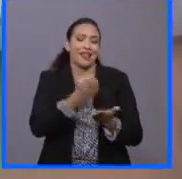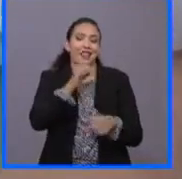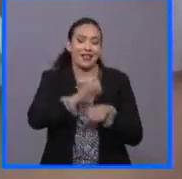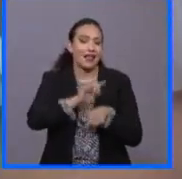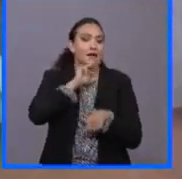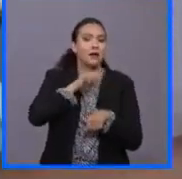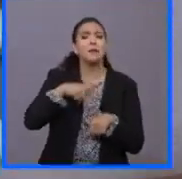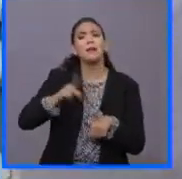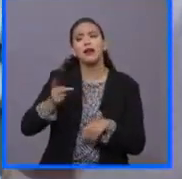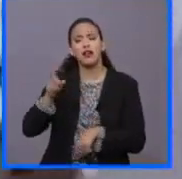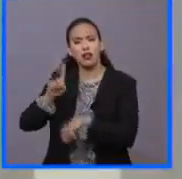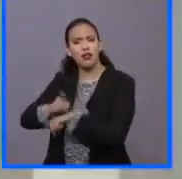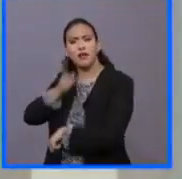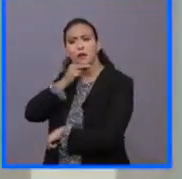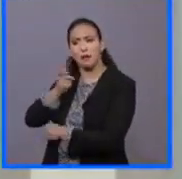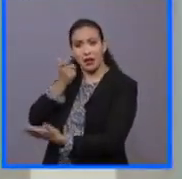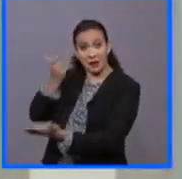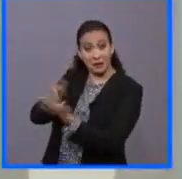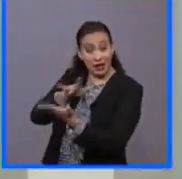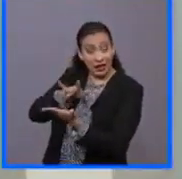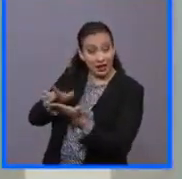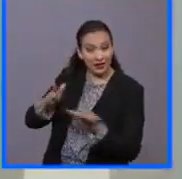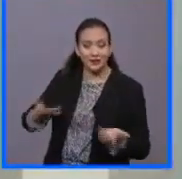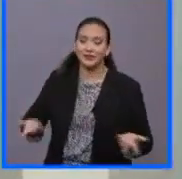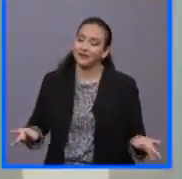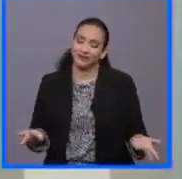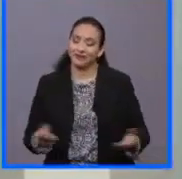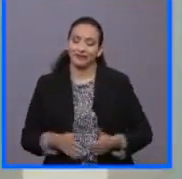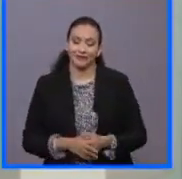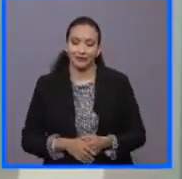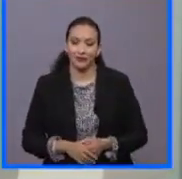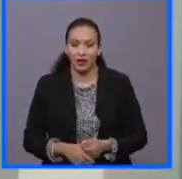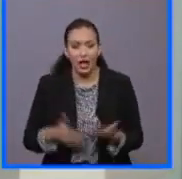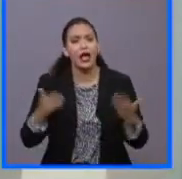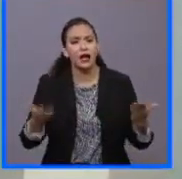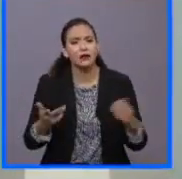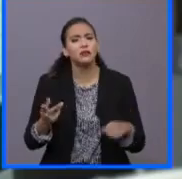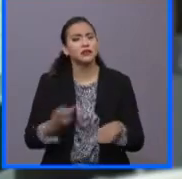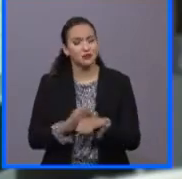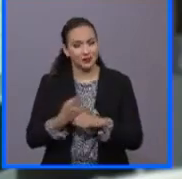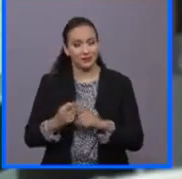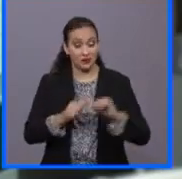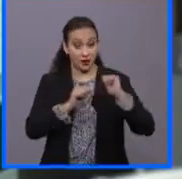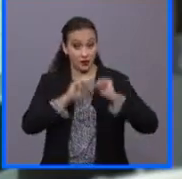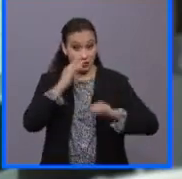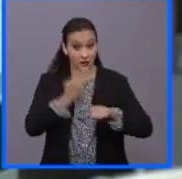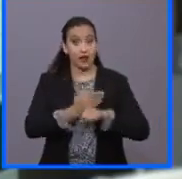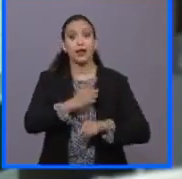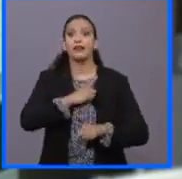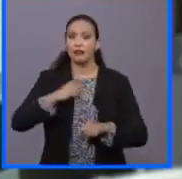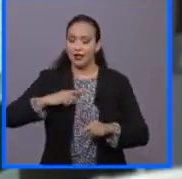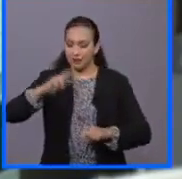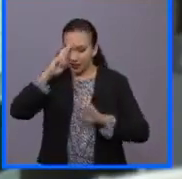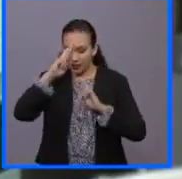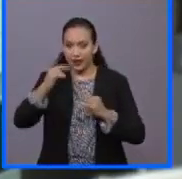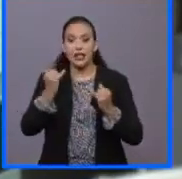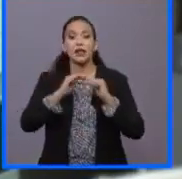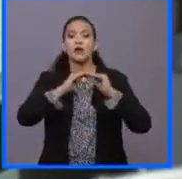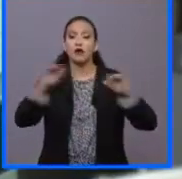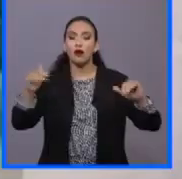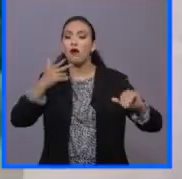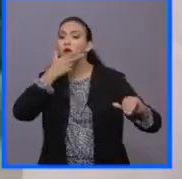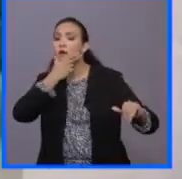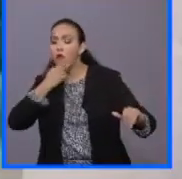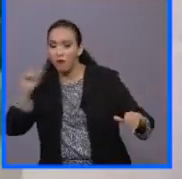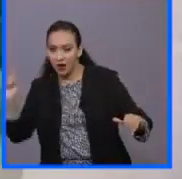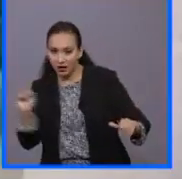de la madre por su sola condición de ser mujer. En estos casos, la autoridad responsable debe respetar la igualdad entre el hombre